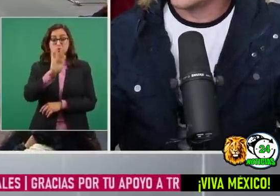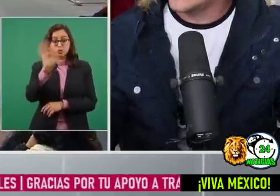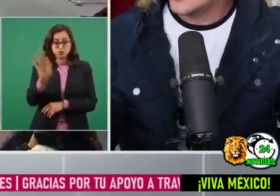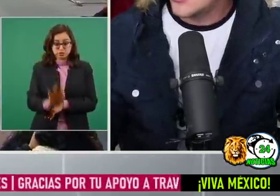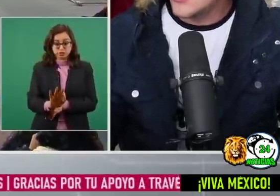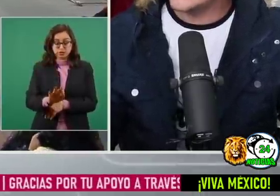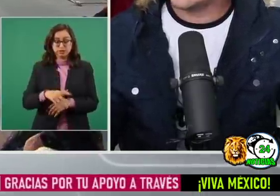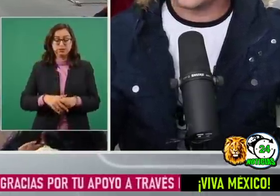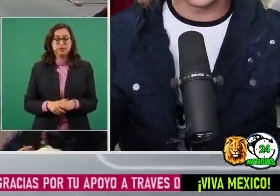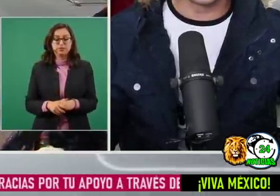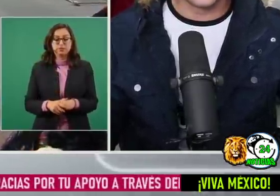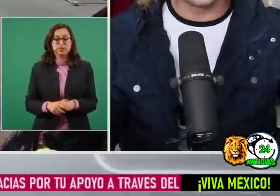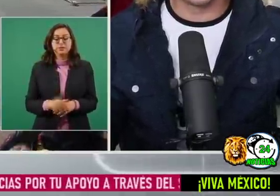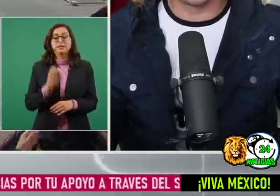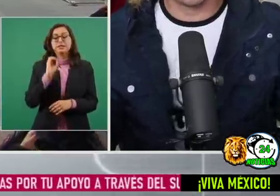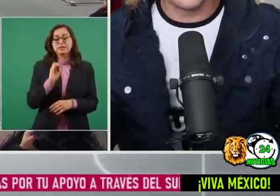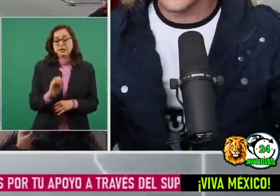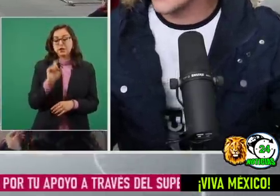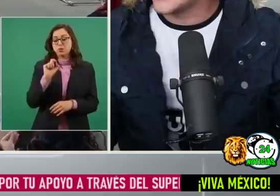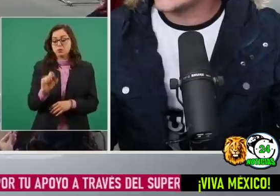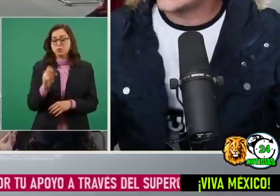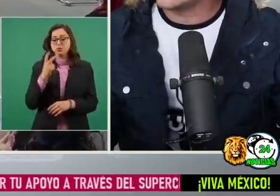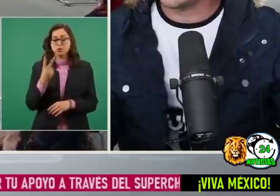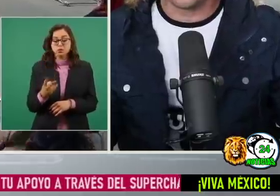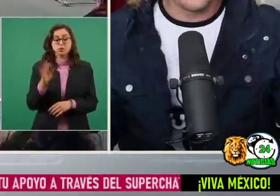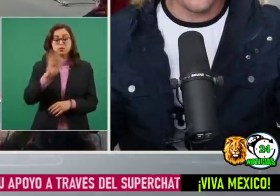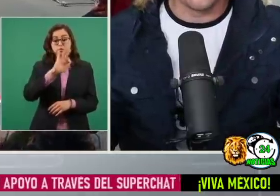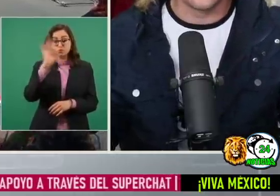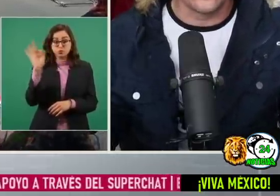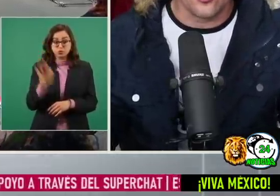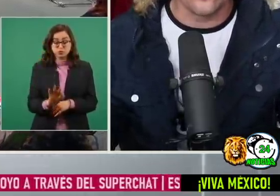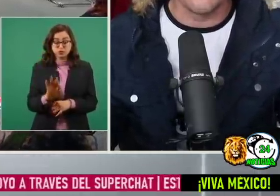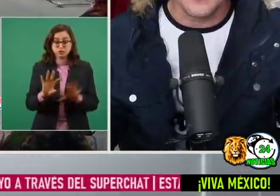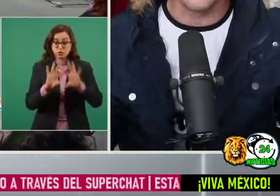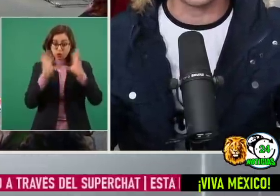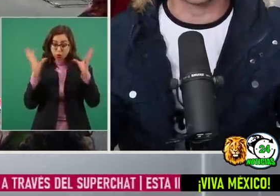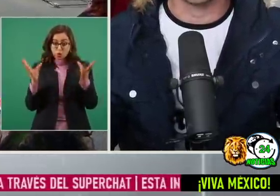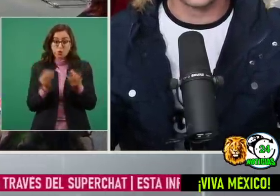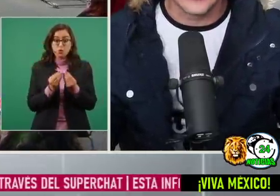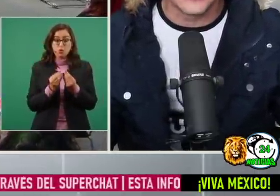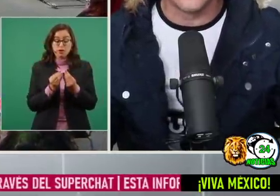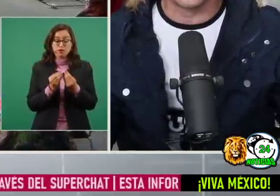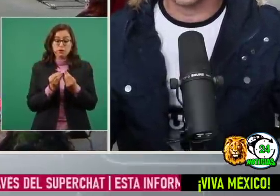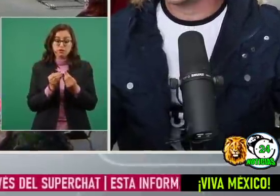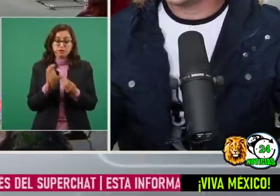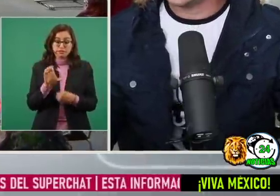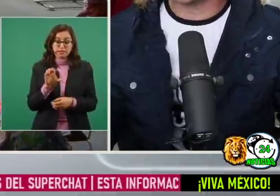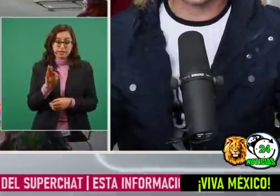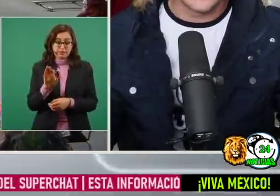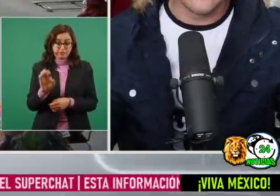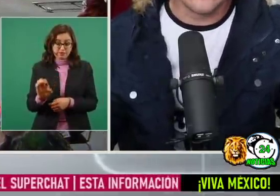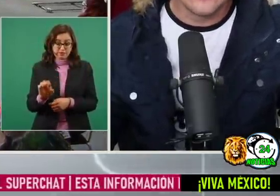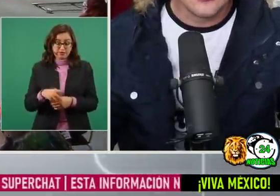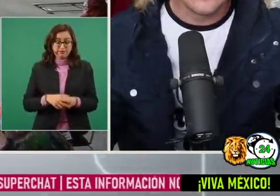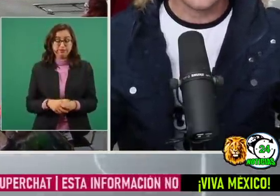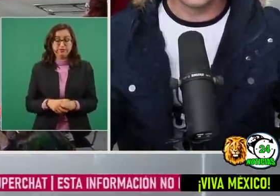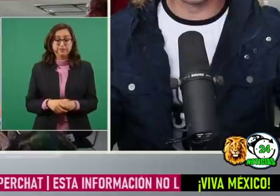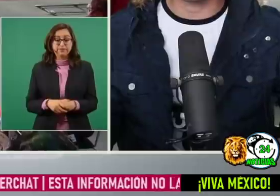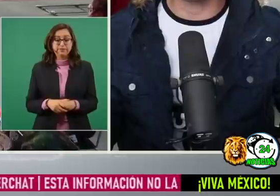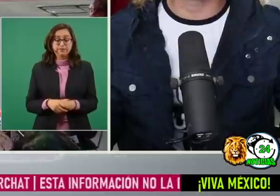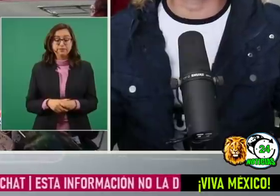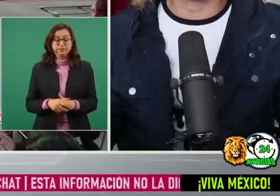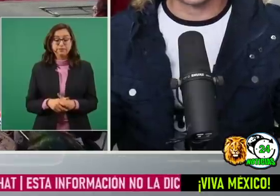Macedonio es un candidato de Morena que ha sido golpeado por todos los medios de comunicación, acusado